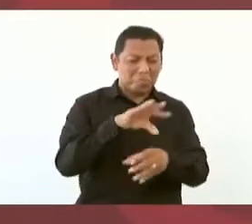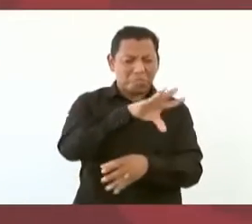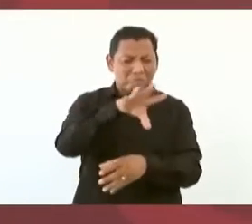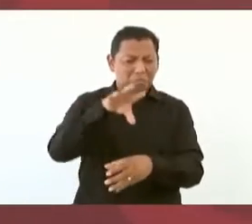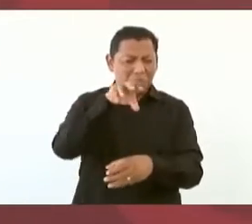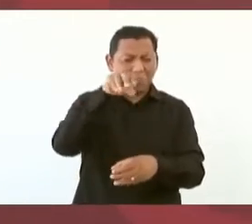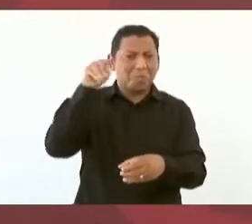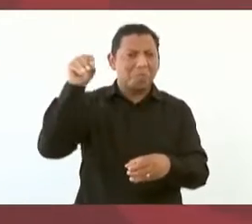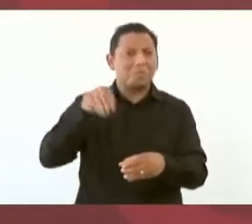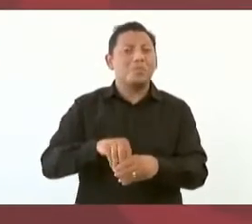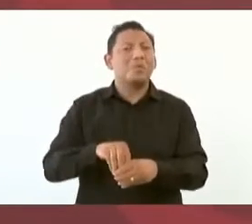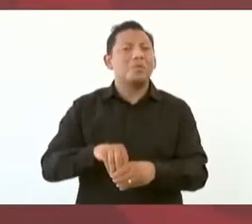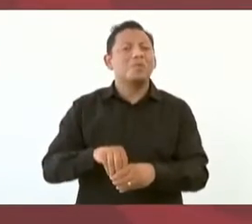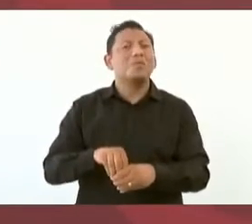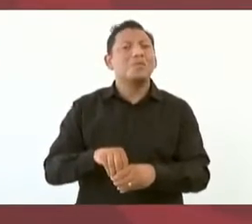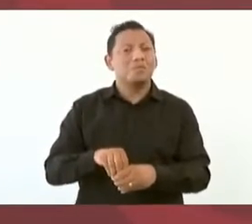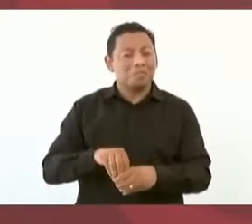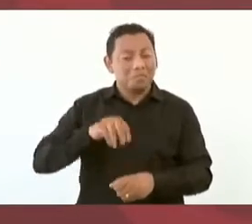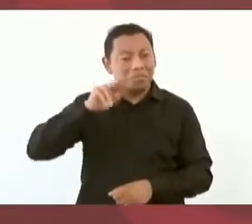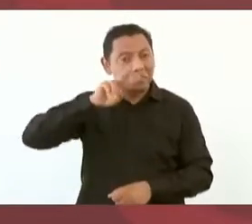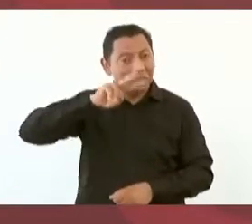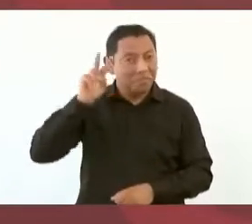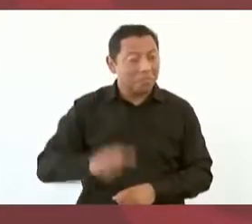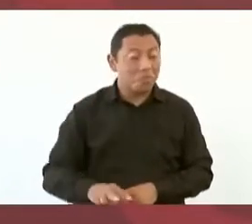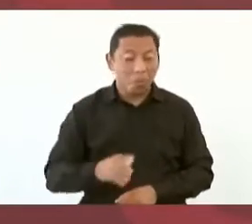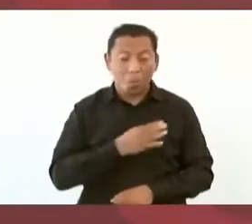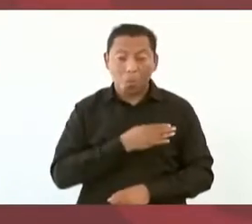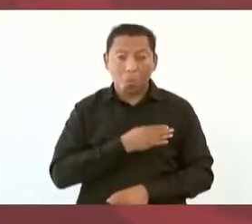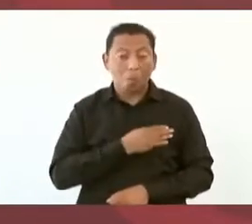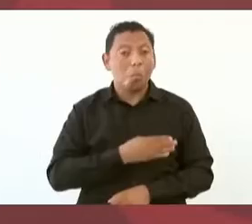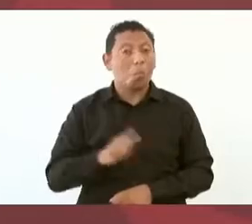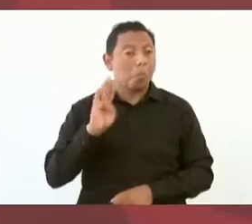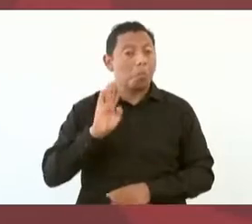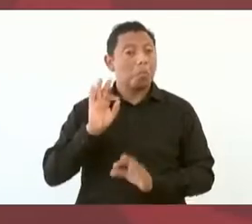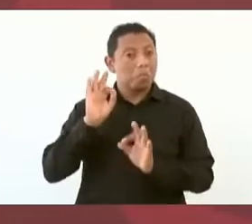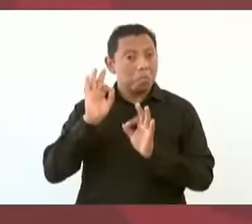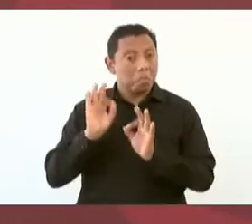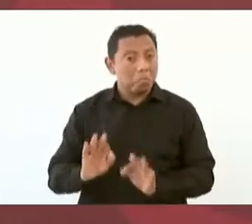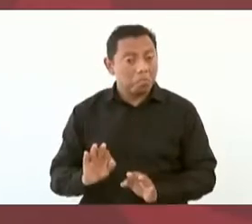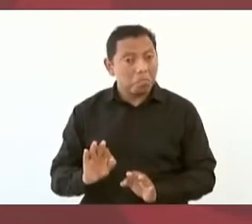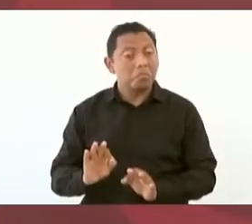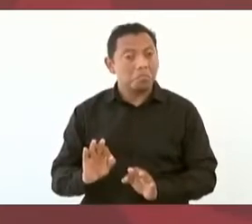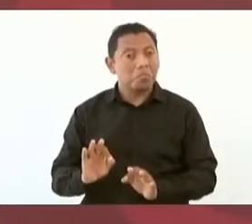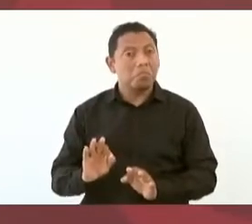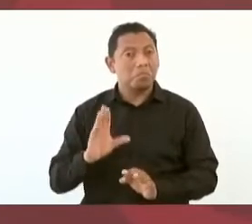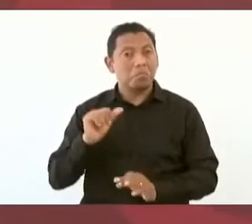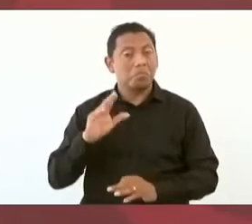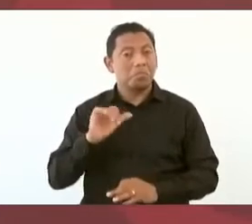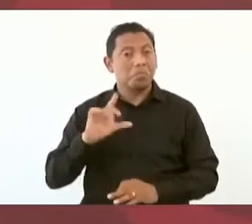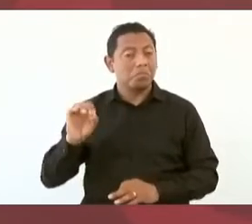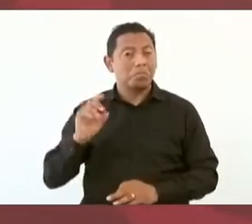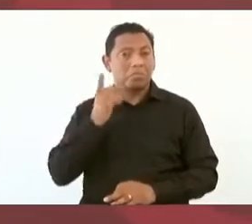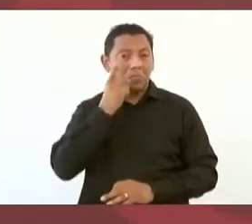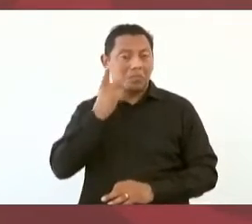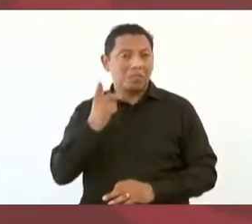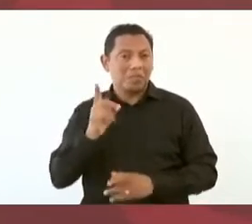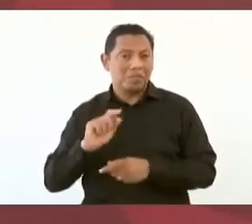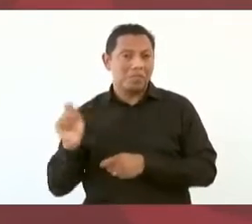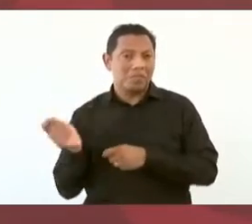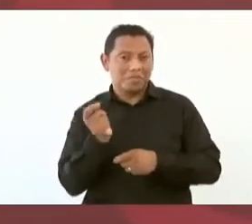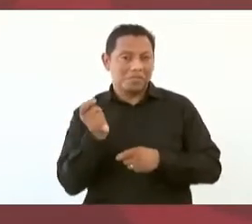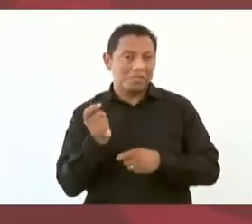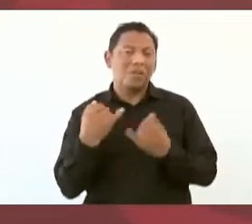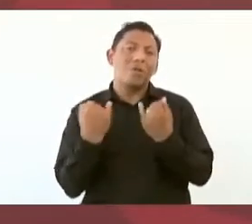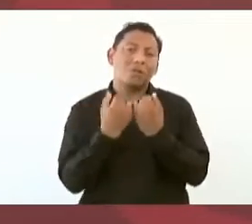Fíjense qué tremendo pitcher, caballo, como se dice en el béisbol. Y además